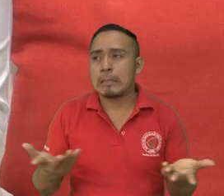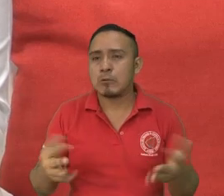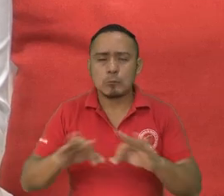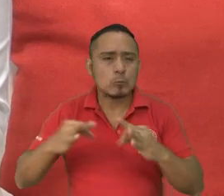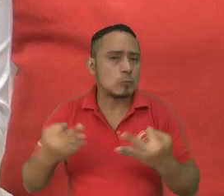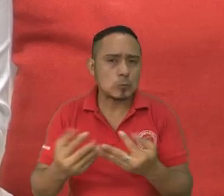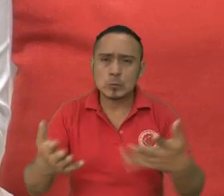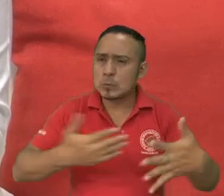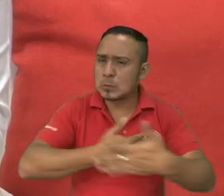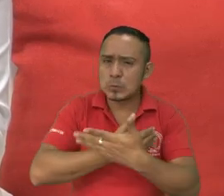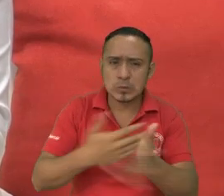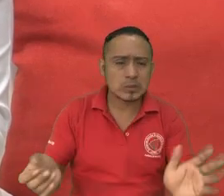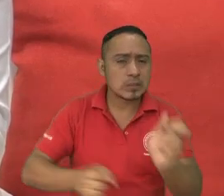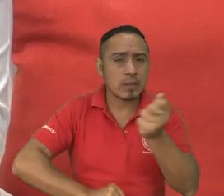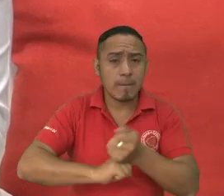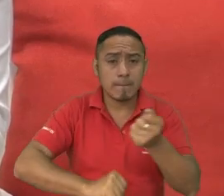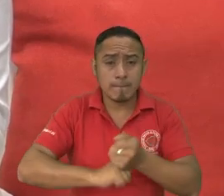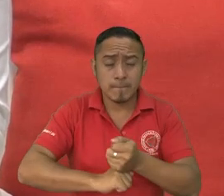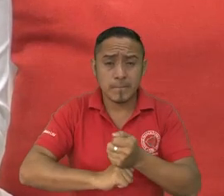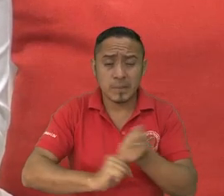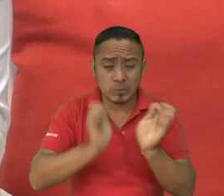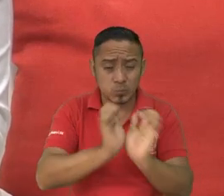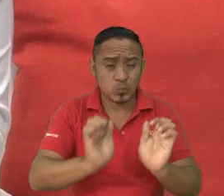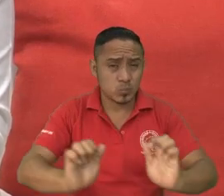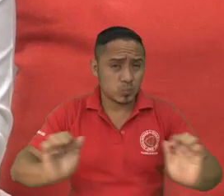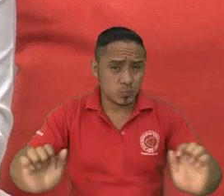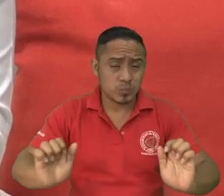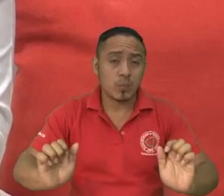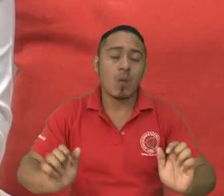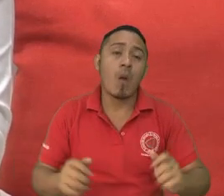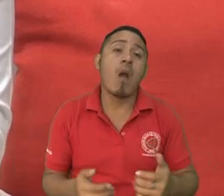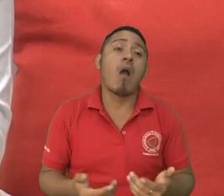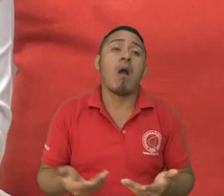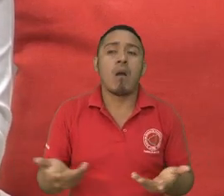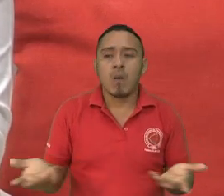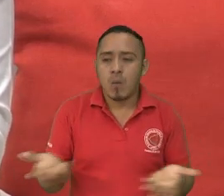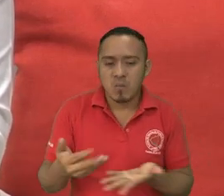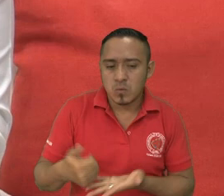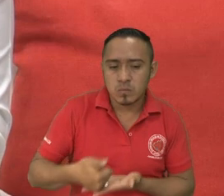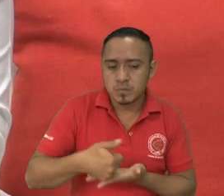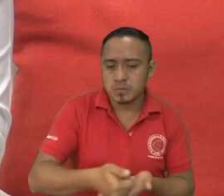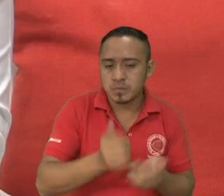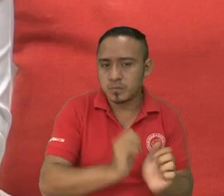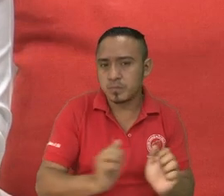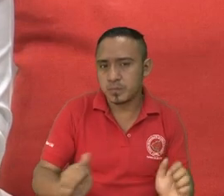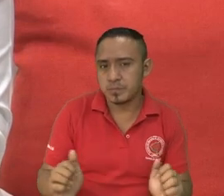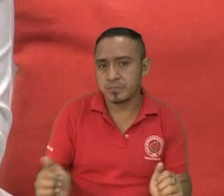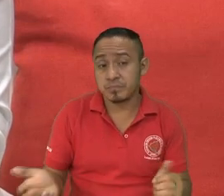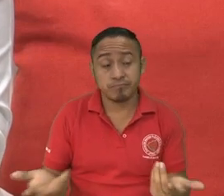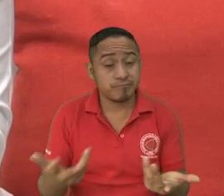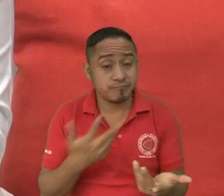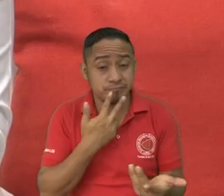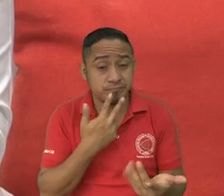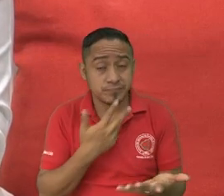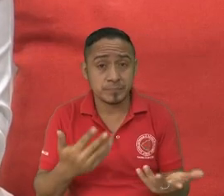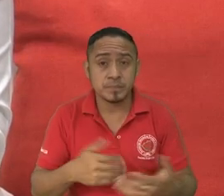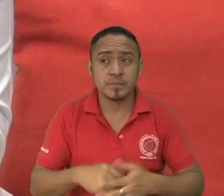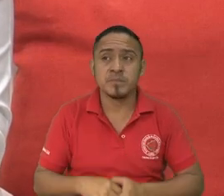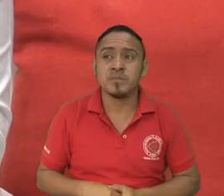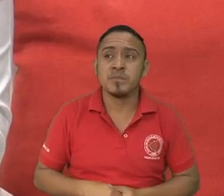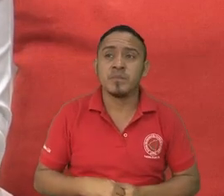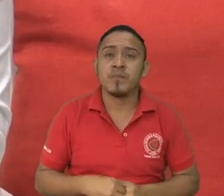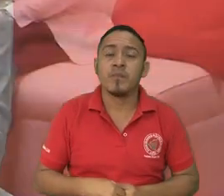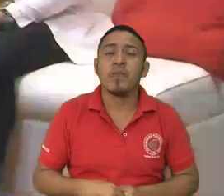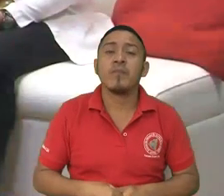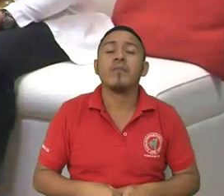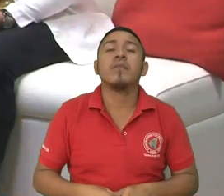no apoya a los hijos, más a los niños, entonces no estamos haciendo nada. Licenciada, ¿qué